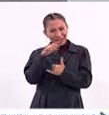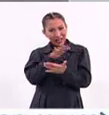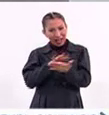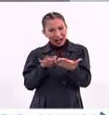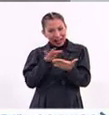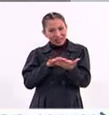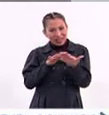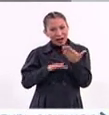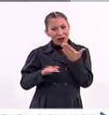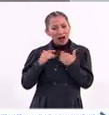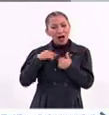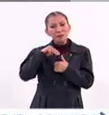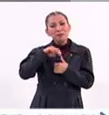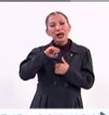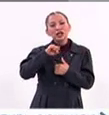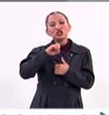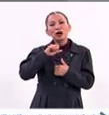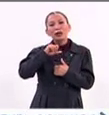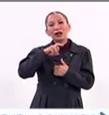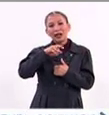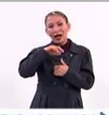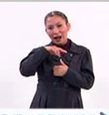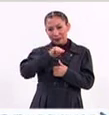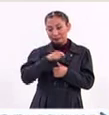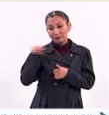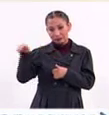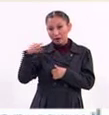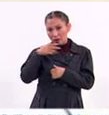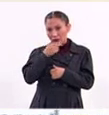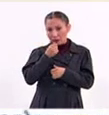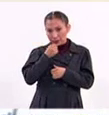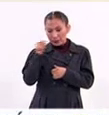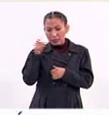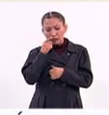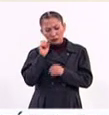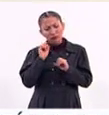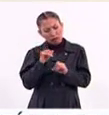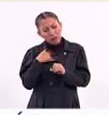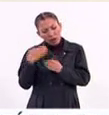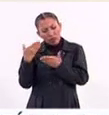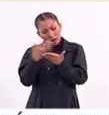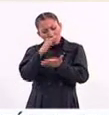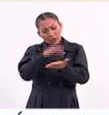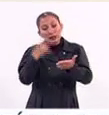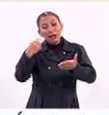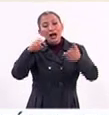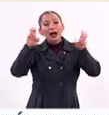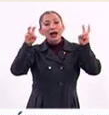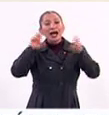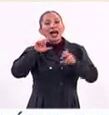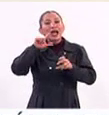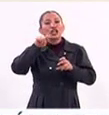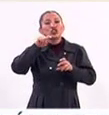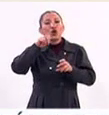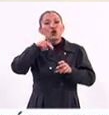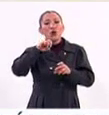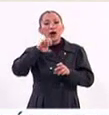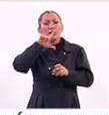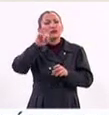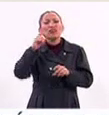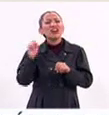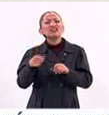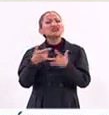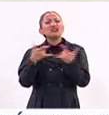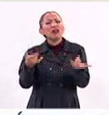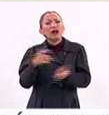literatura mesoamericana. Y entonces él nos dijo, ¿cómo no? Les voy a dar uno, se llama el tonuello. Muy bien, ¿y de qué se